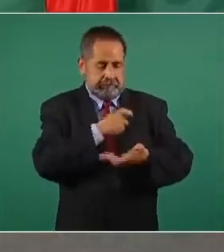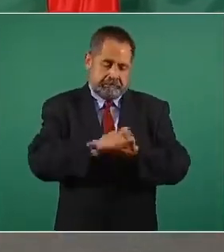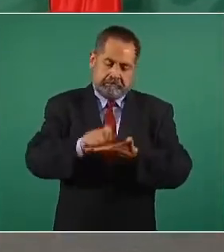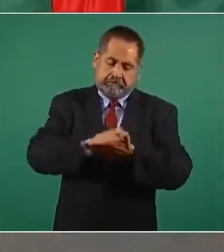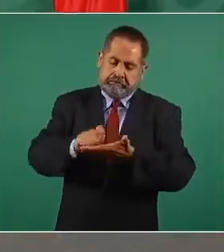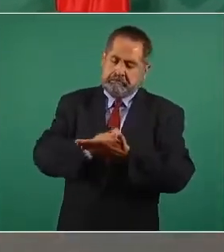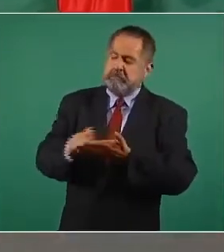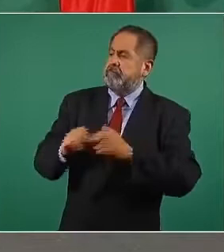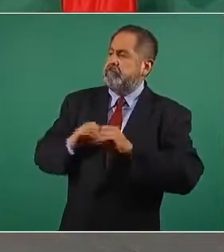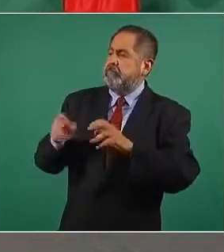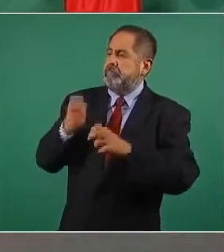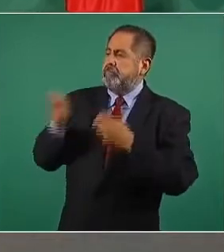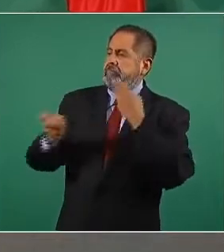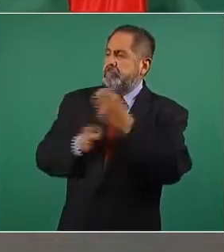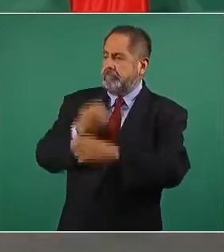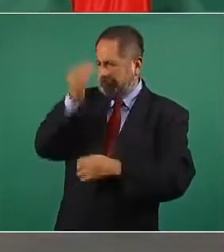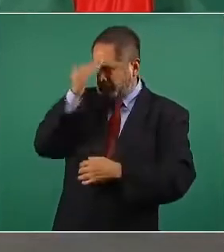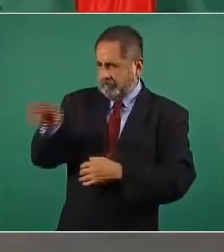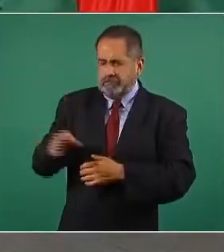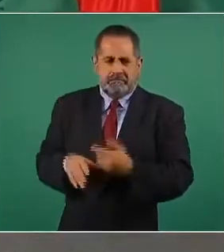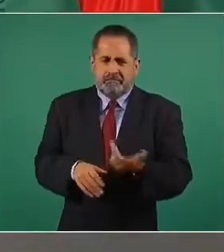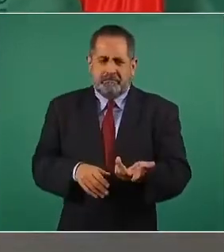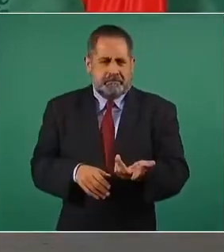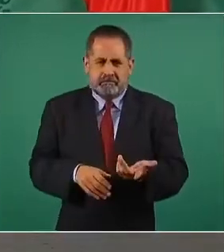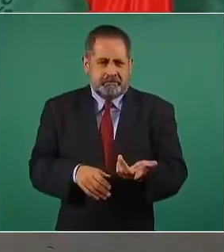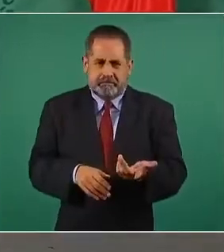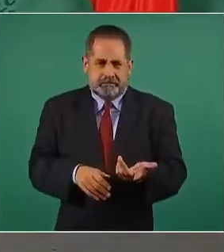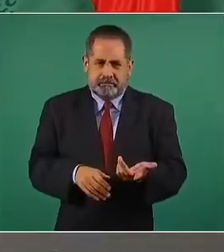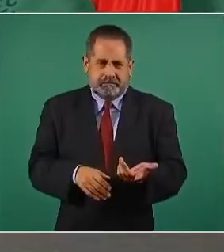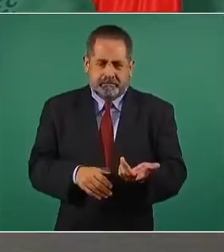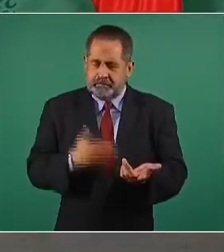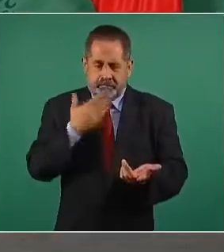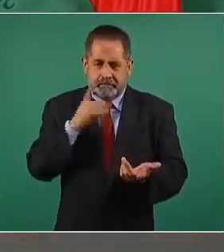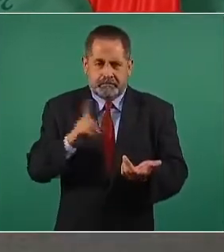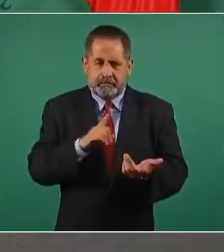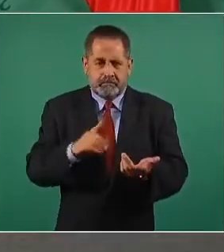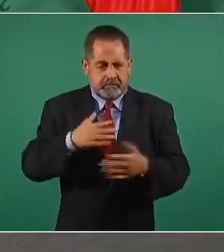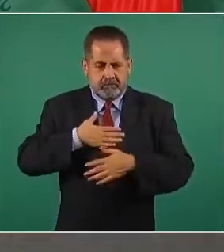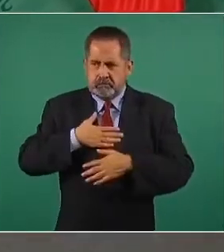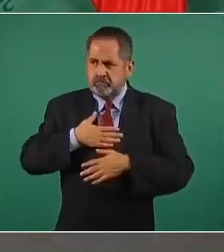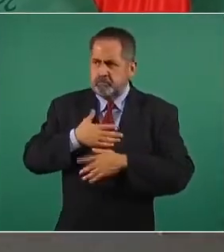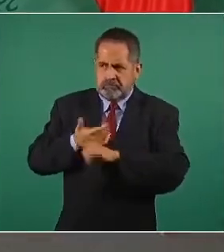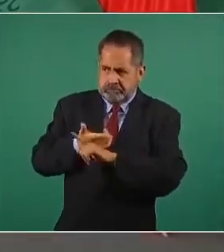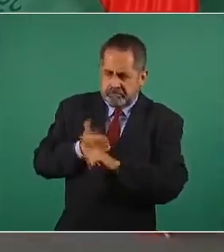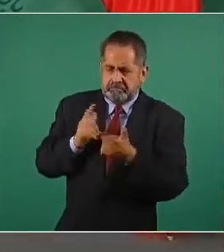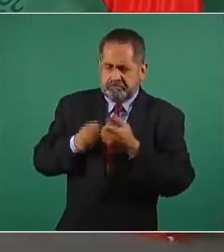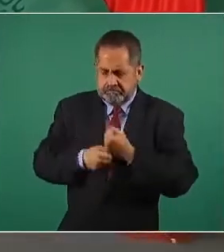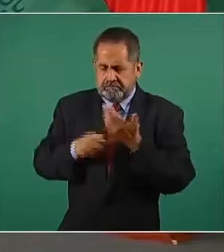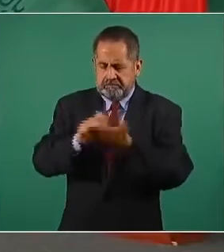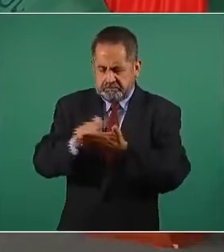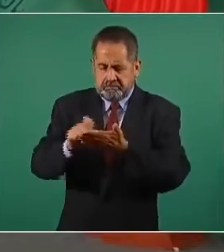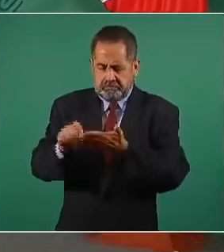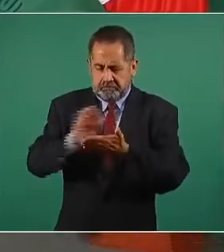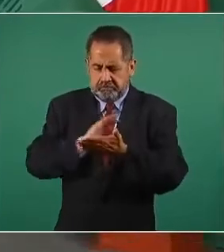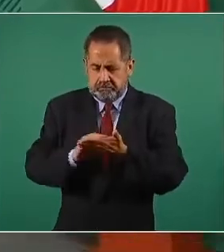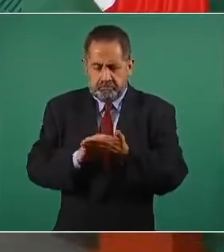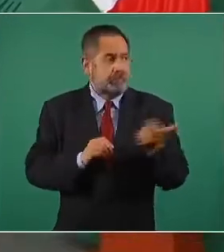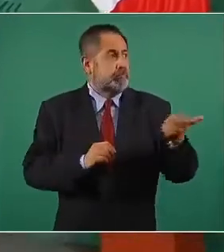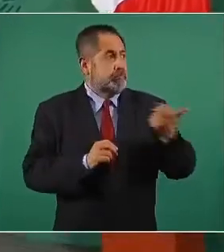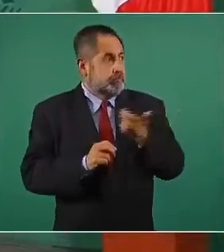O sea, usan la libertad de expresión para negociar.